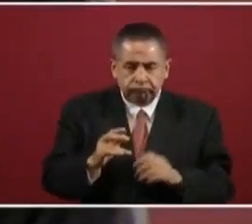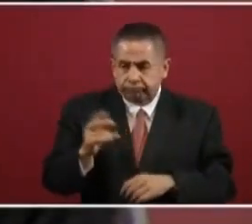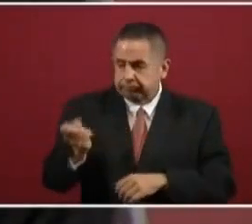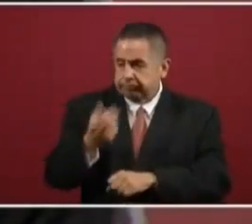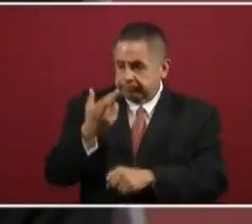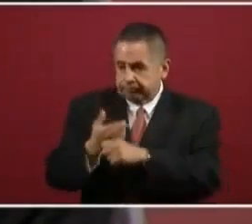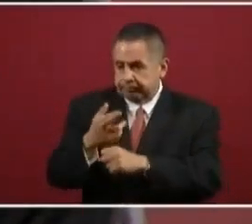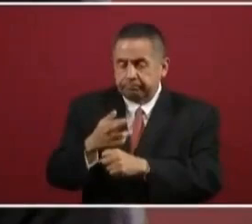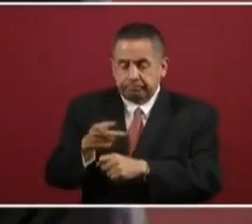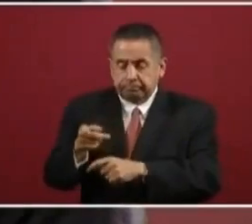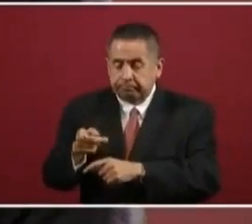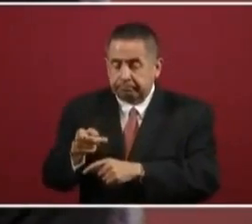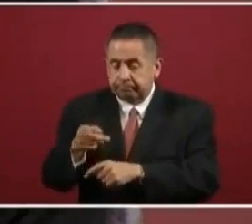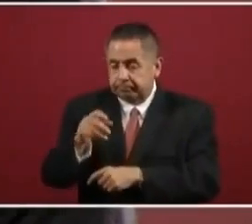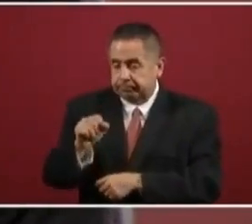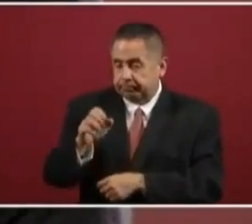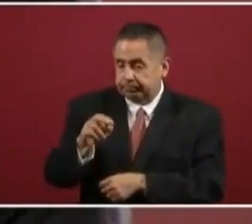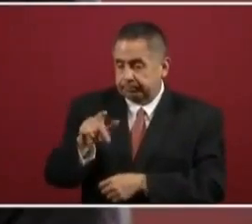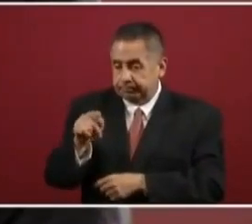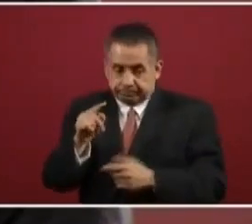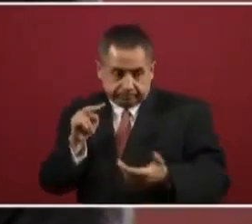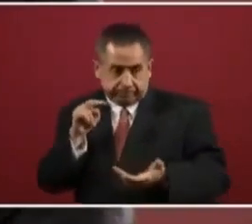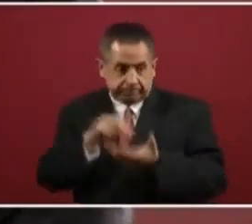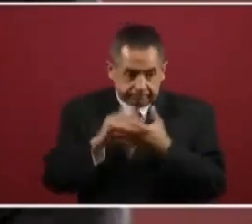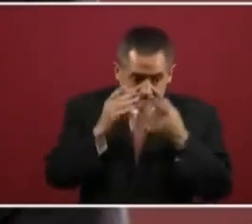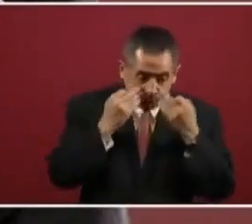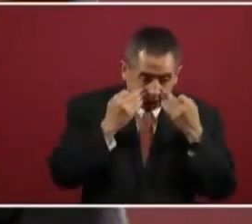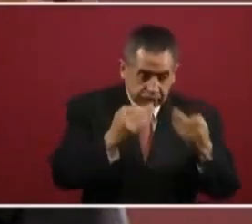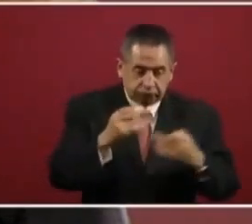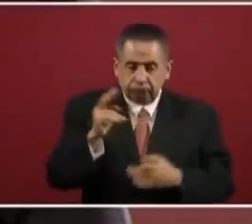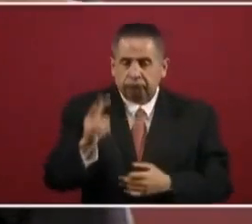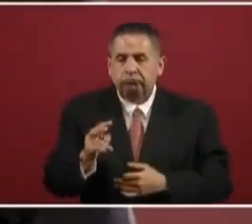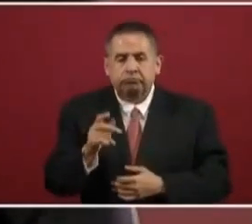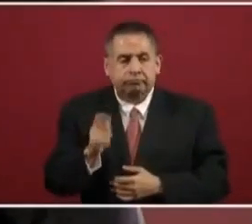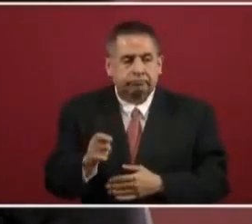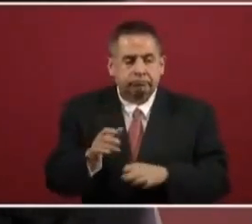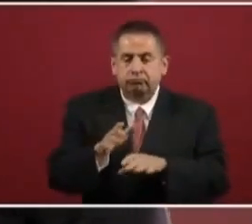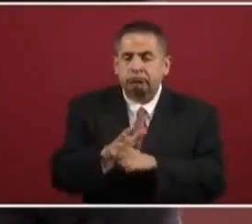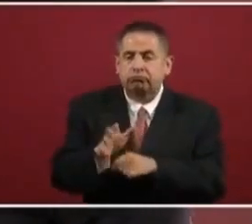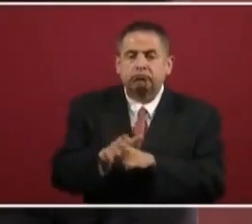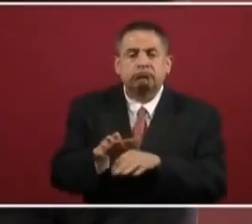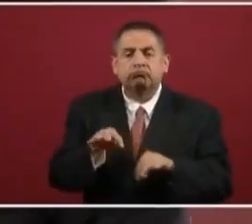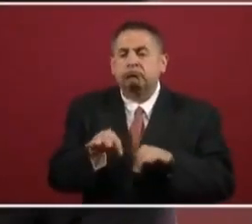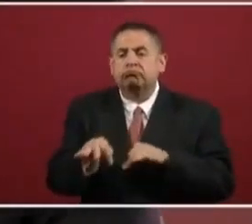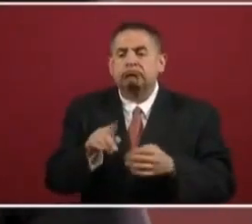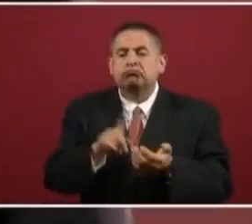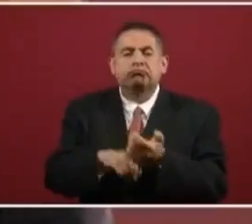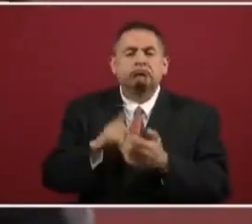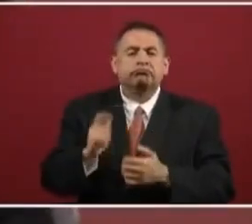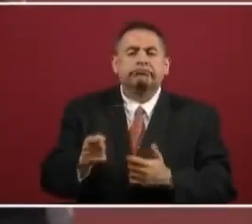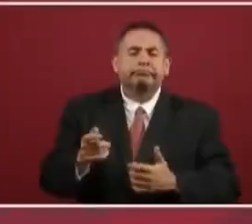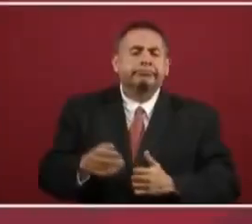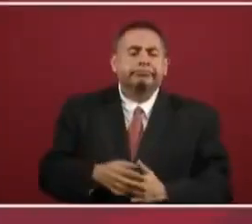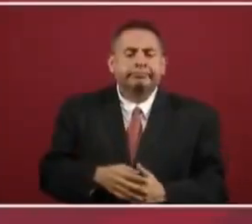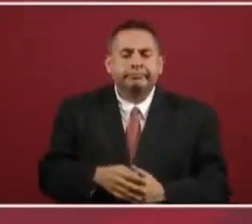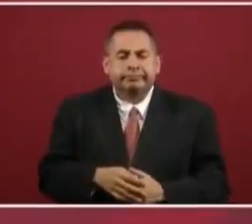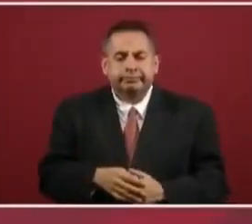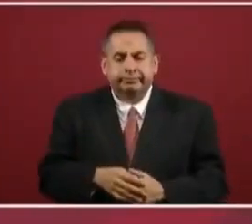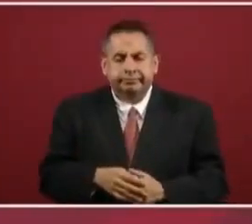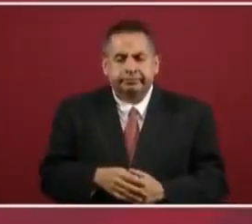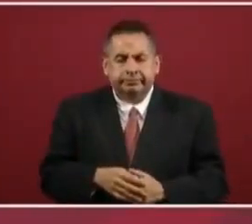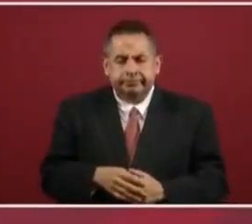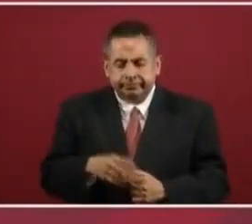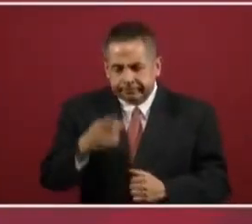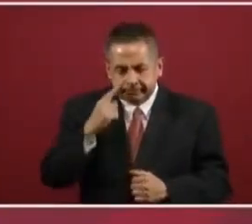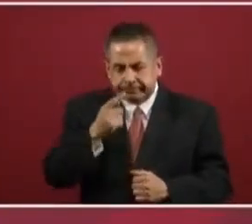secretario de medio ambiente a ver este tema y lo de los trabajadores este